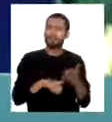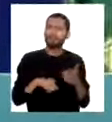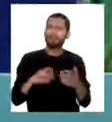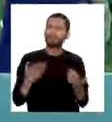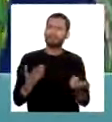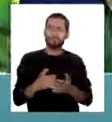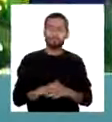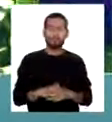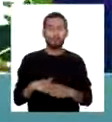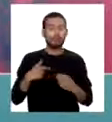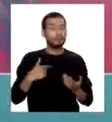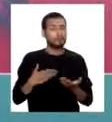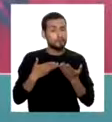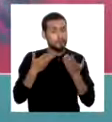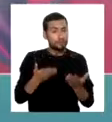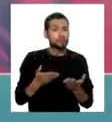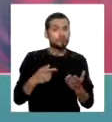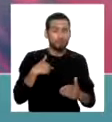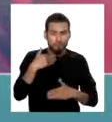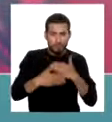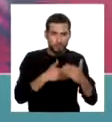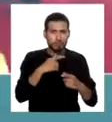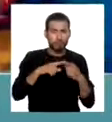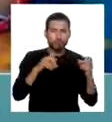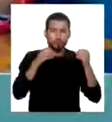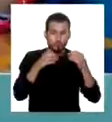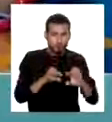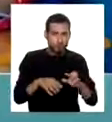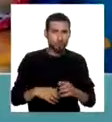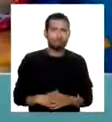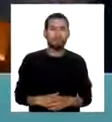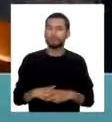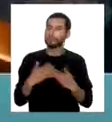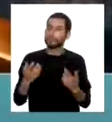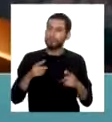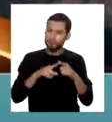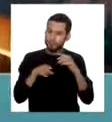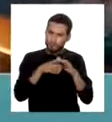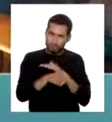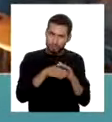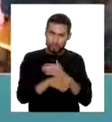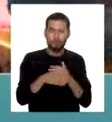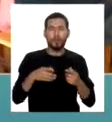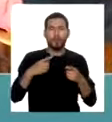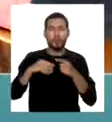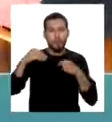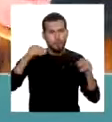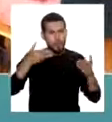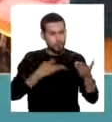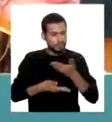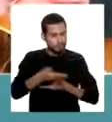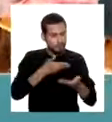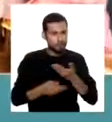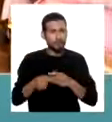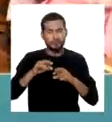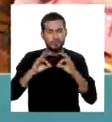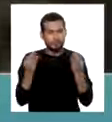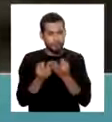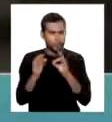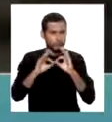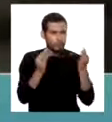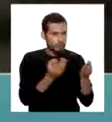es contribuir a la generación de oportunidades, de acceso a mercados, ¿no? De estas